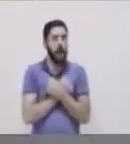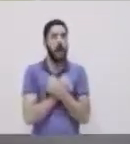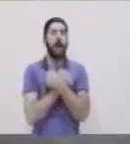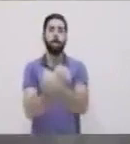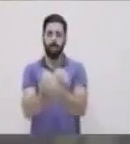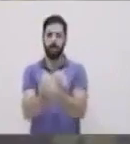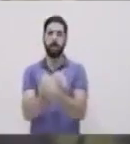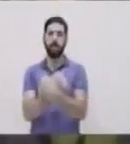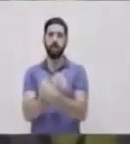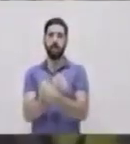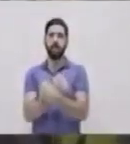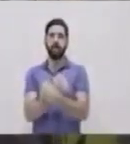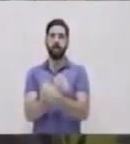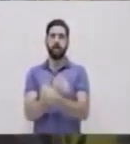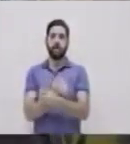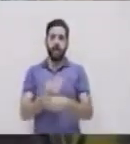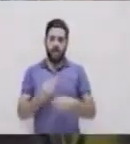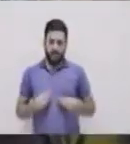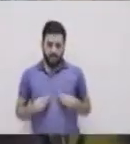dar prodigiosamente,